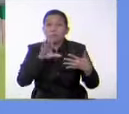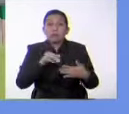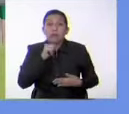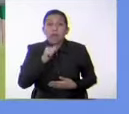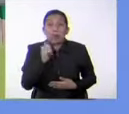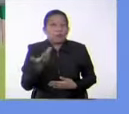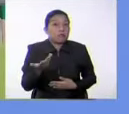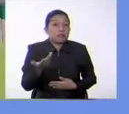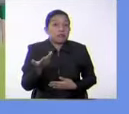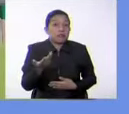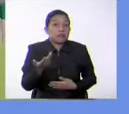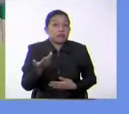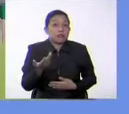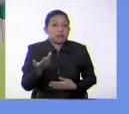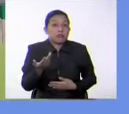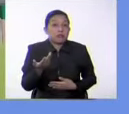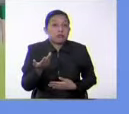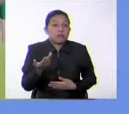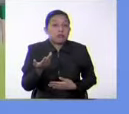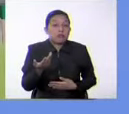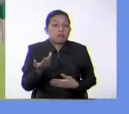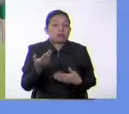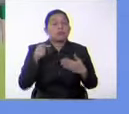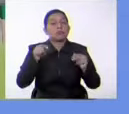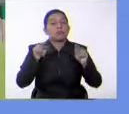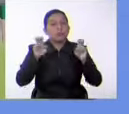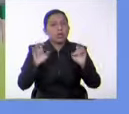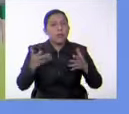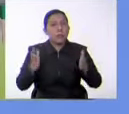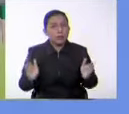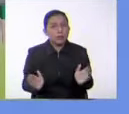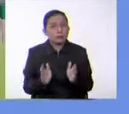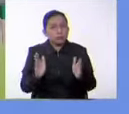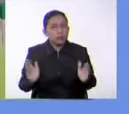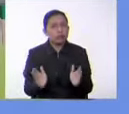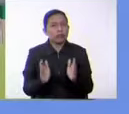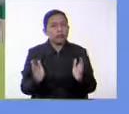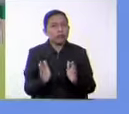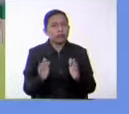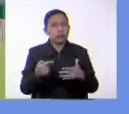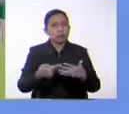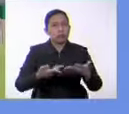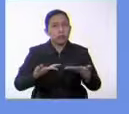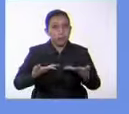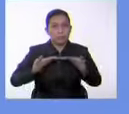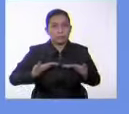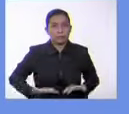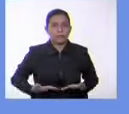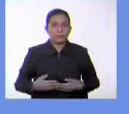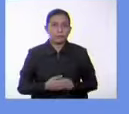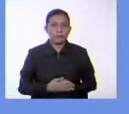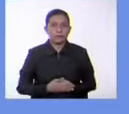diferencias entonces entre la promoción de los derechos humanos y el cumplimiento de la ley.